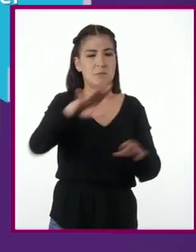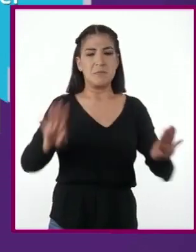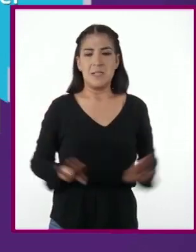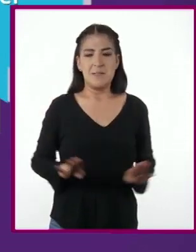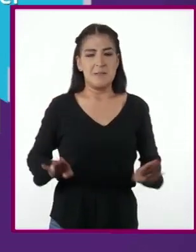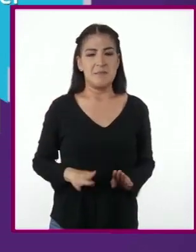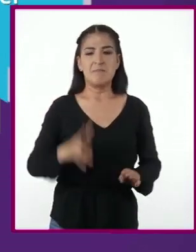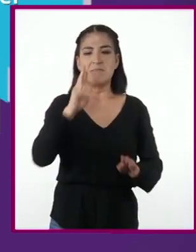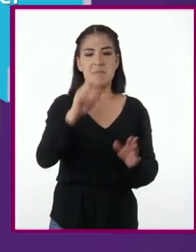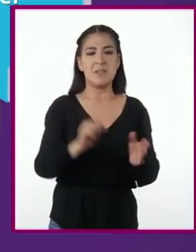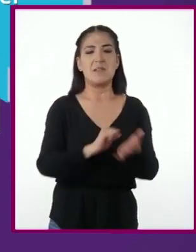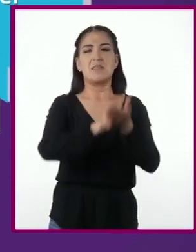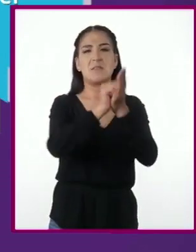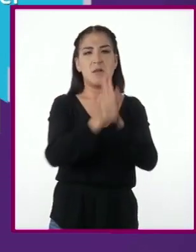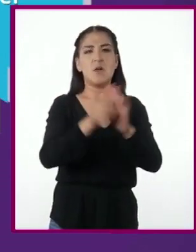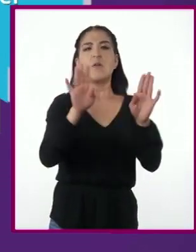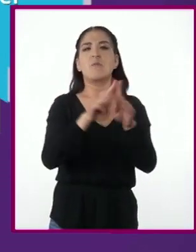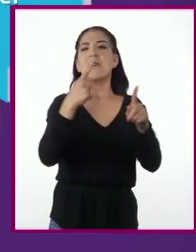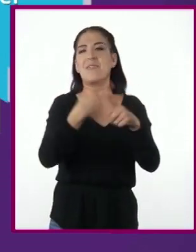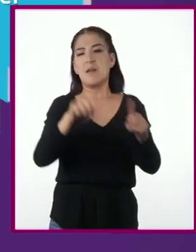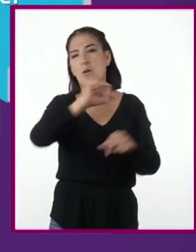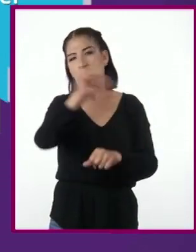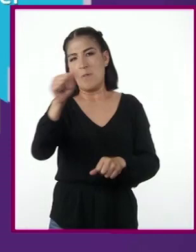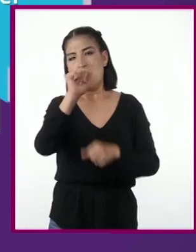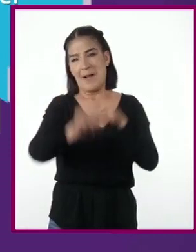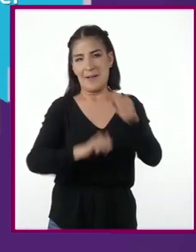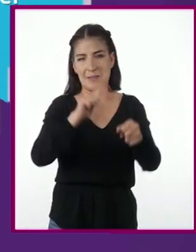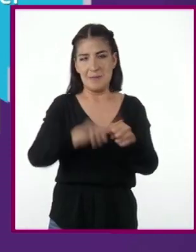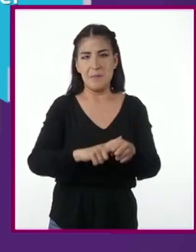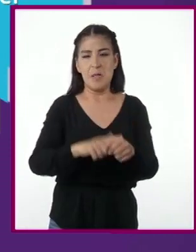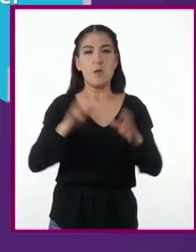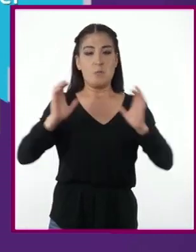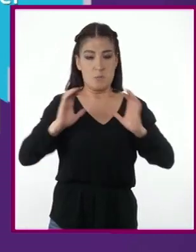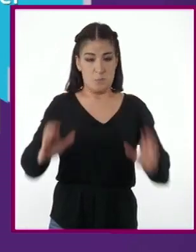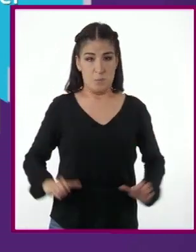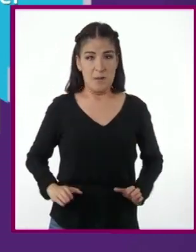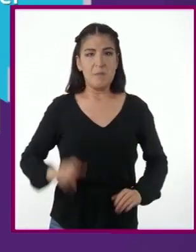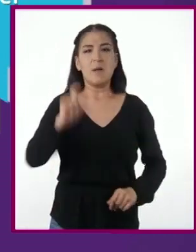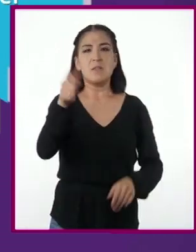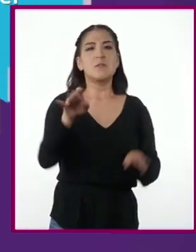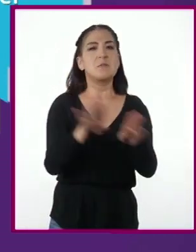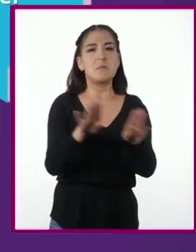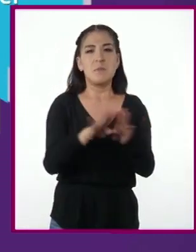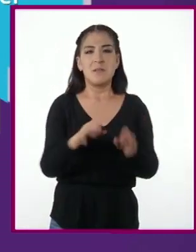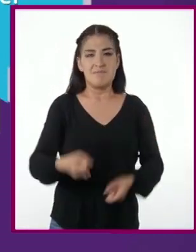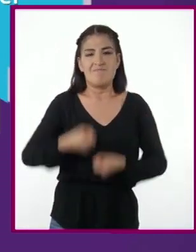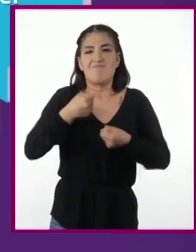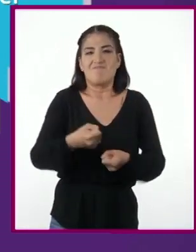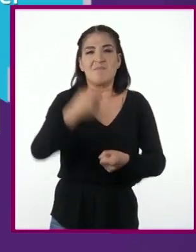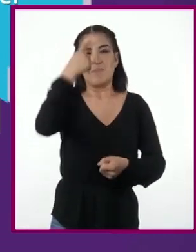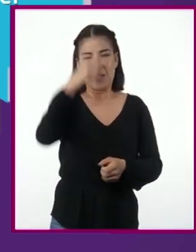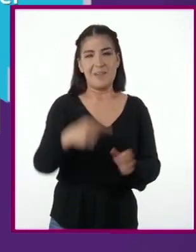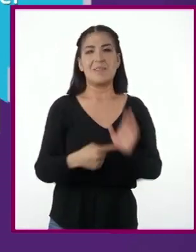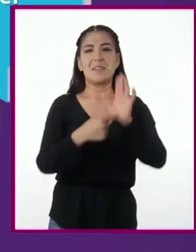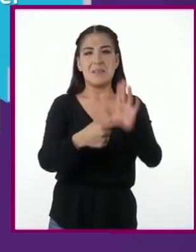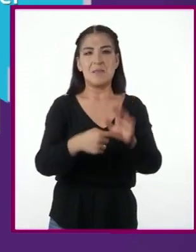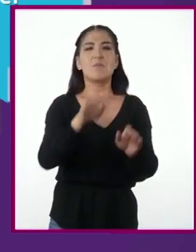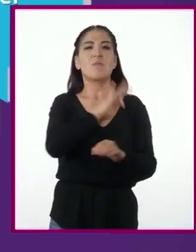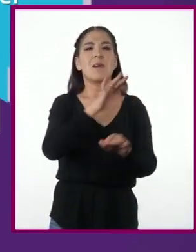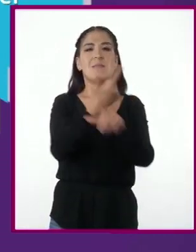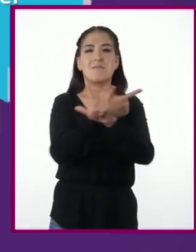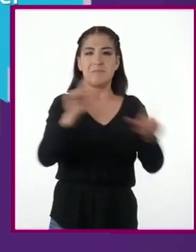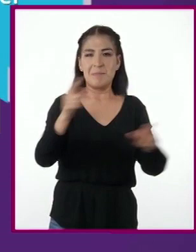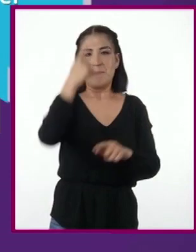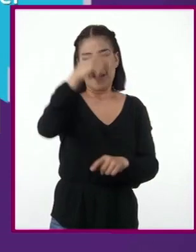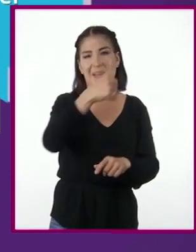simbólico, a diferencia de otros animales, cuyos cuerpos solo les dejan un poder limitado para liberarse de